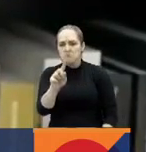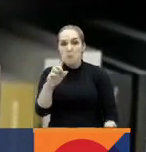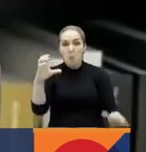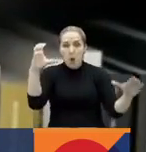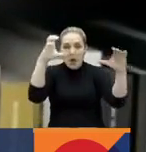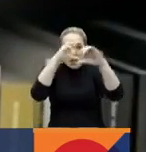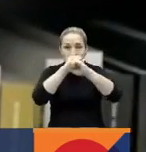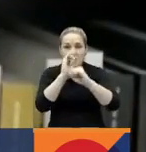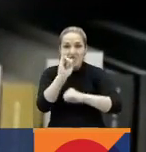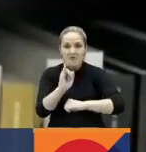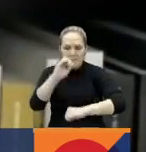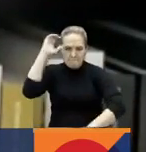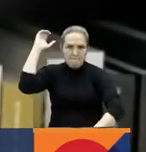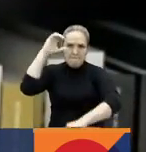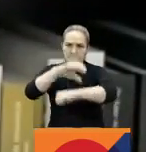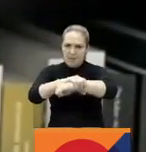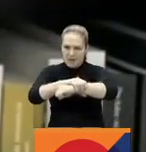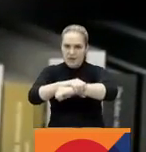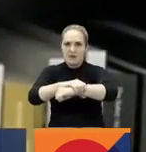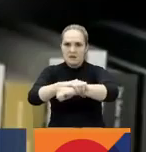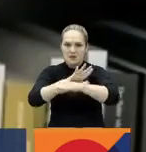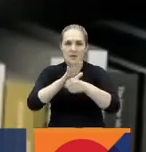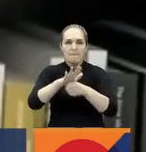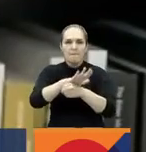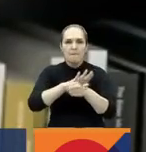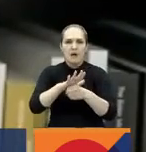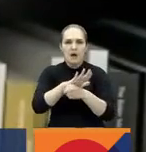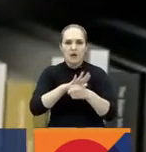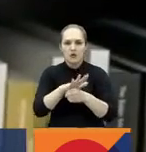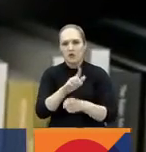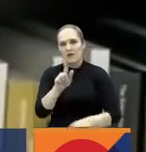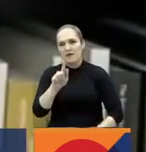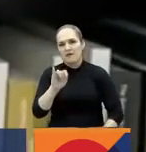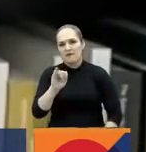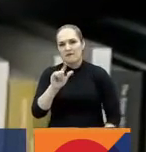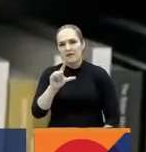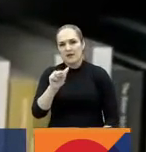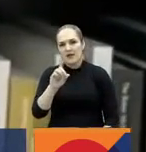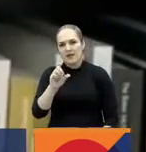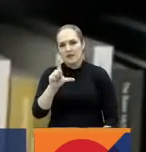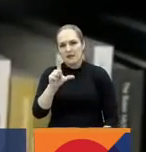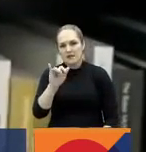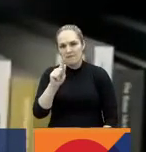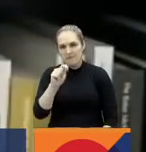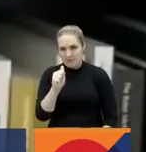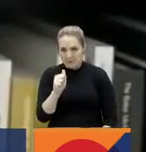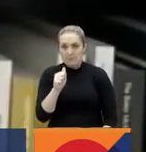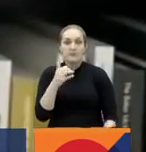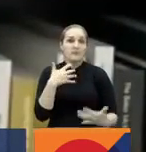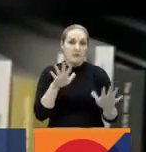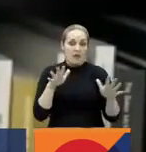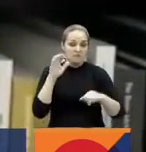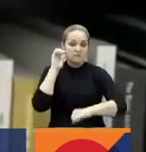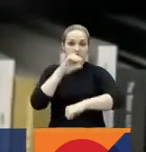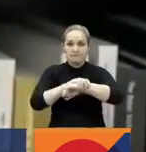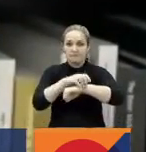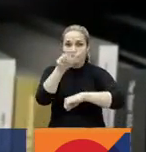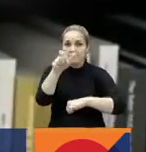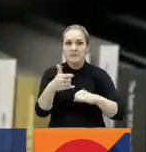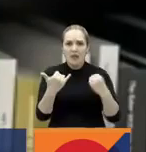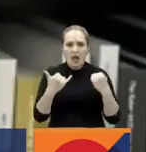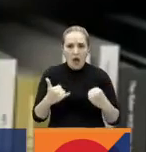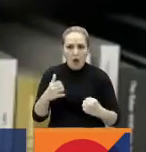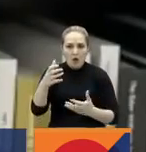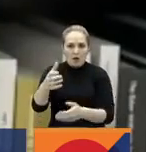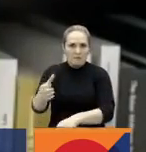capturado en su residencia en el barrio Filadelfia de la ciudad de Ibagué. Entendemos que en este momento se está